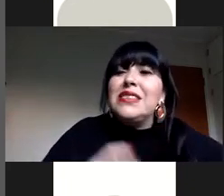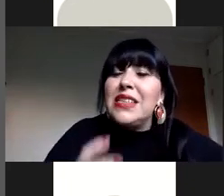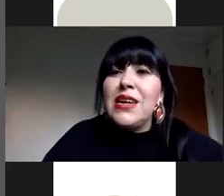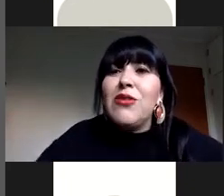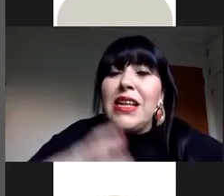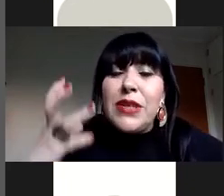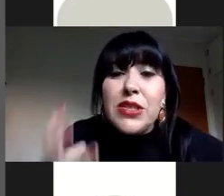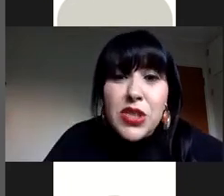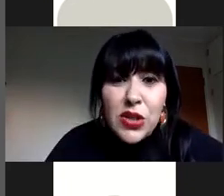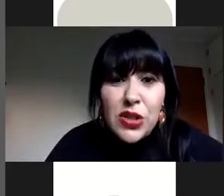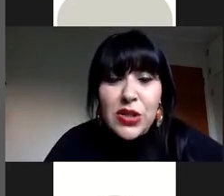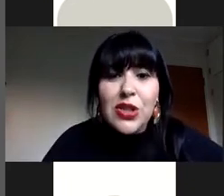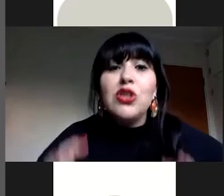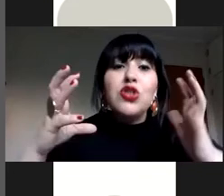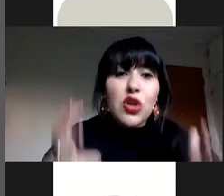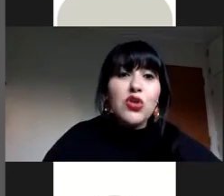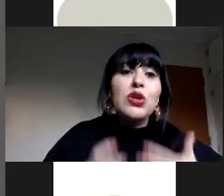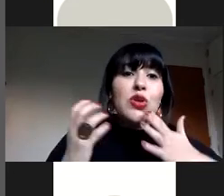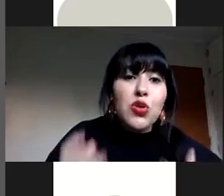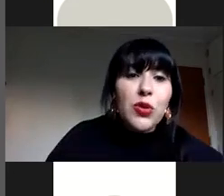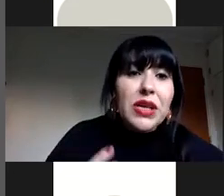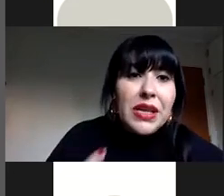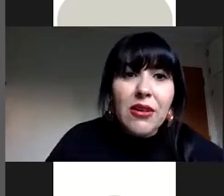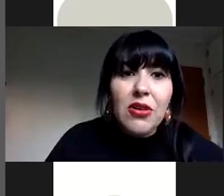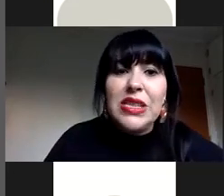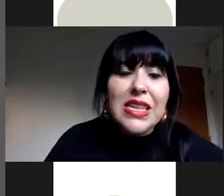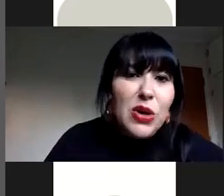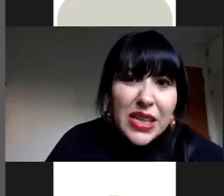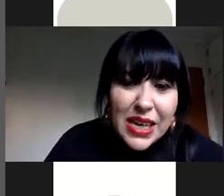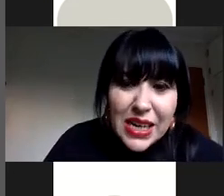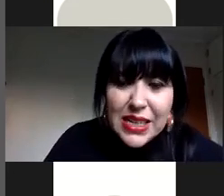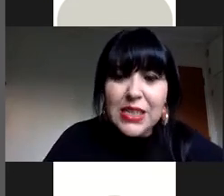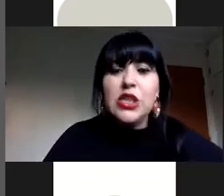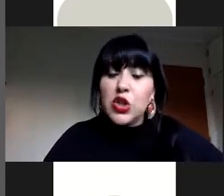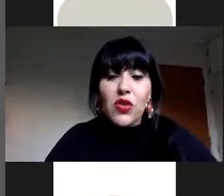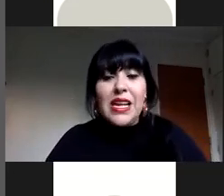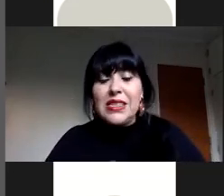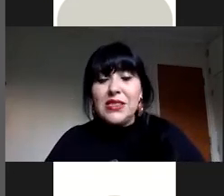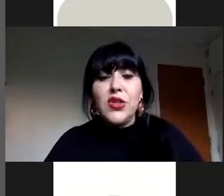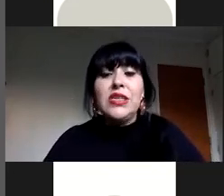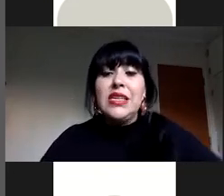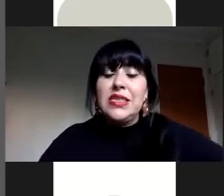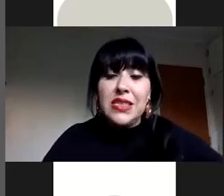la ansiedad, con la depresión, son nuestro grupo de riesgo y tenemos que darle toda la